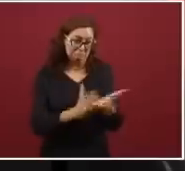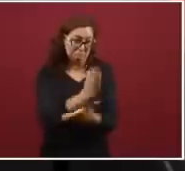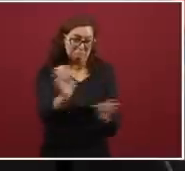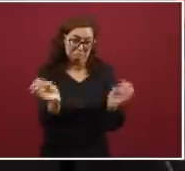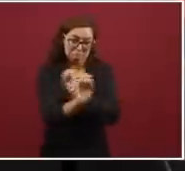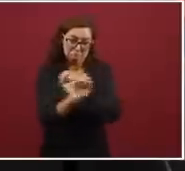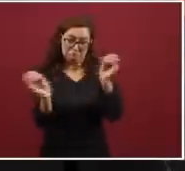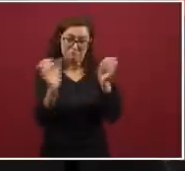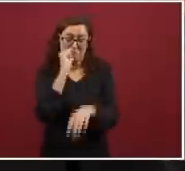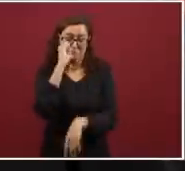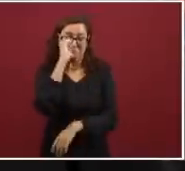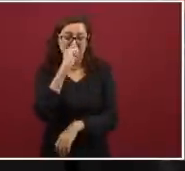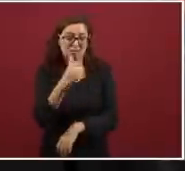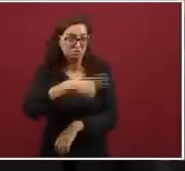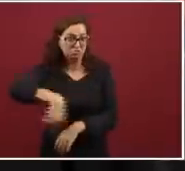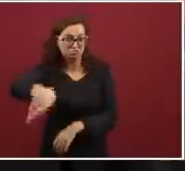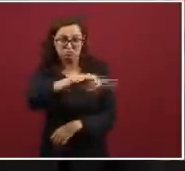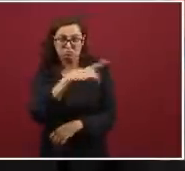interna de los medios,